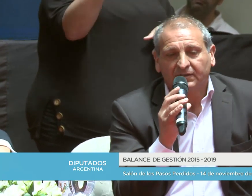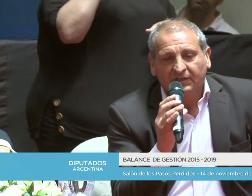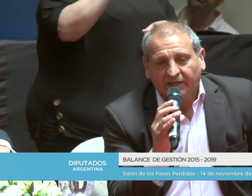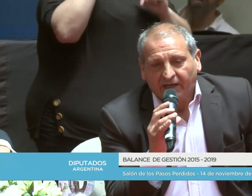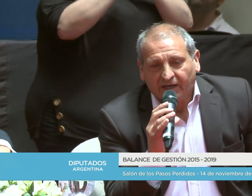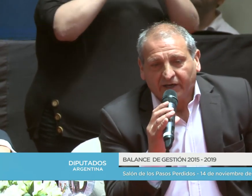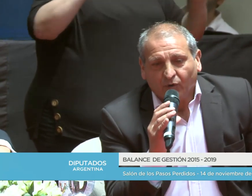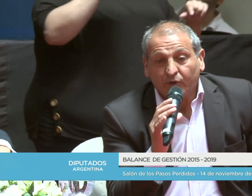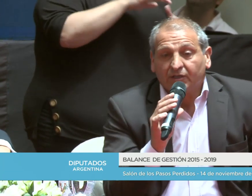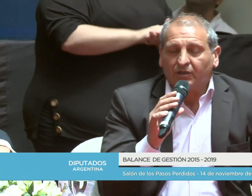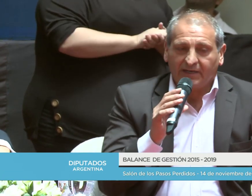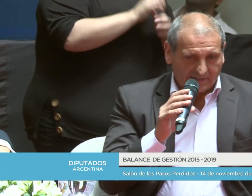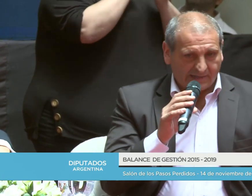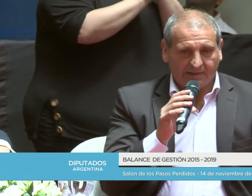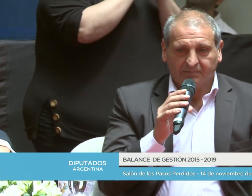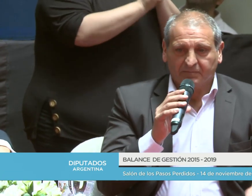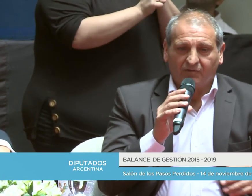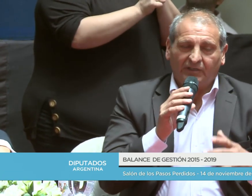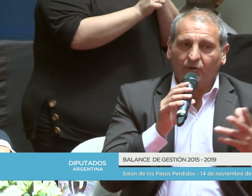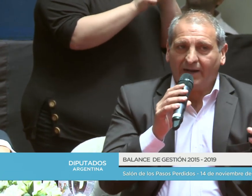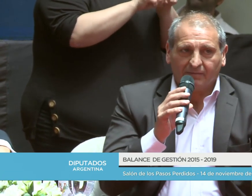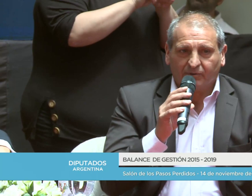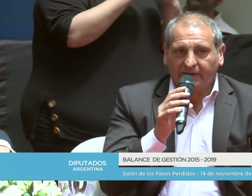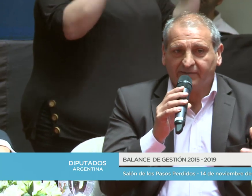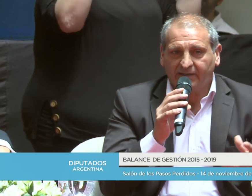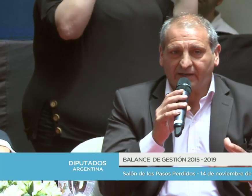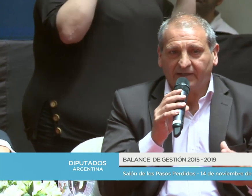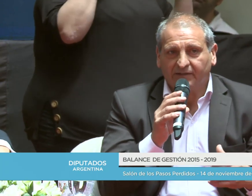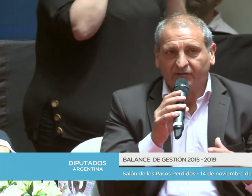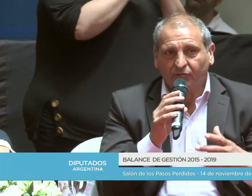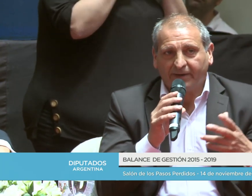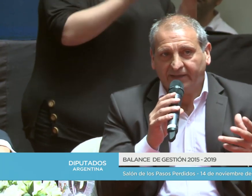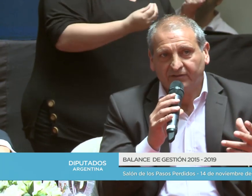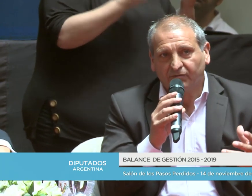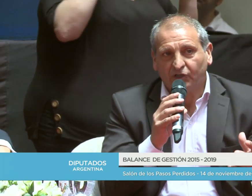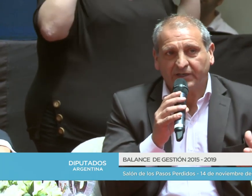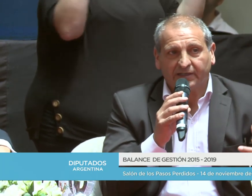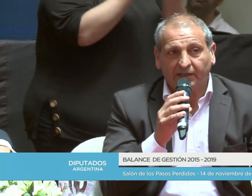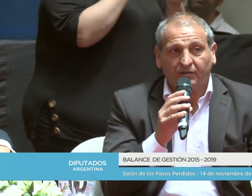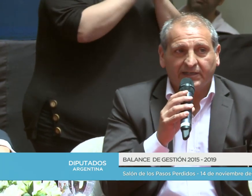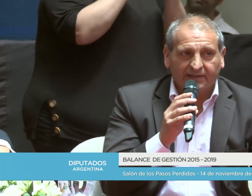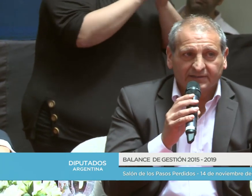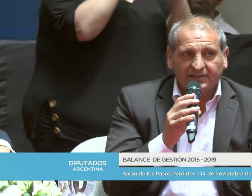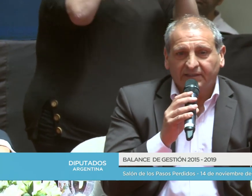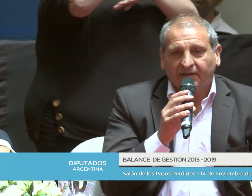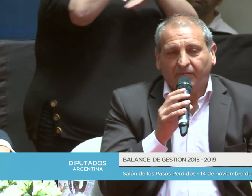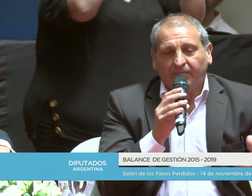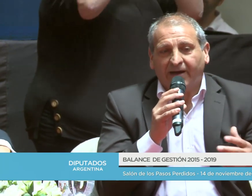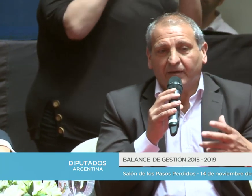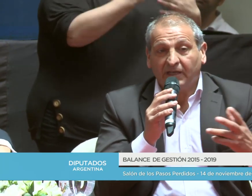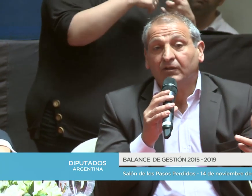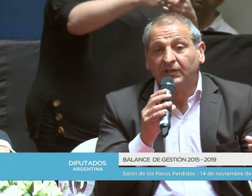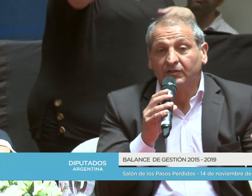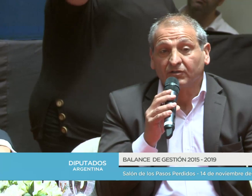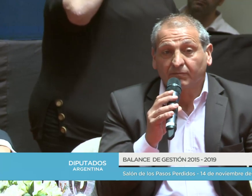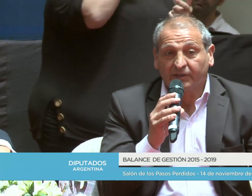video, una historia sin igual, porque encierra entre sus paredes una historia arquitectónica, más